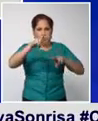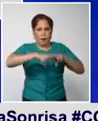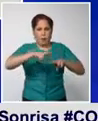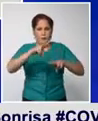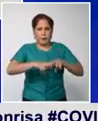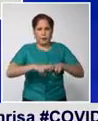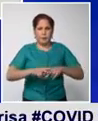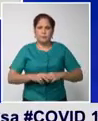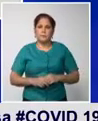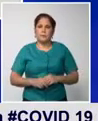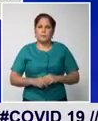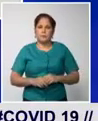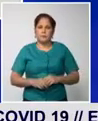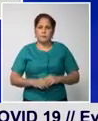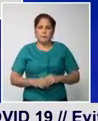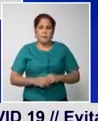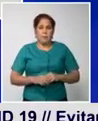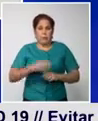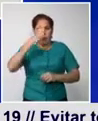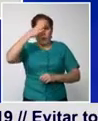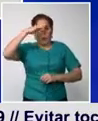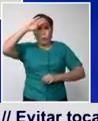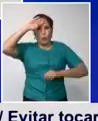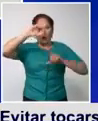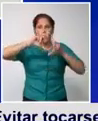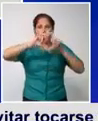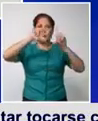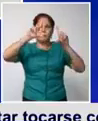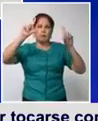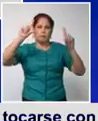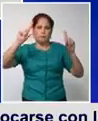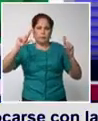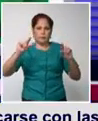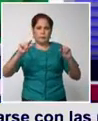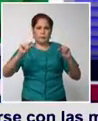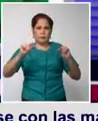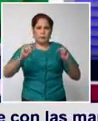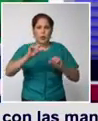Habana. Finalmente, Cuba, con